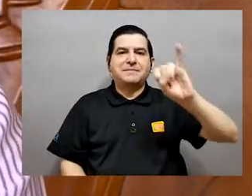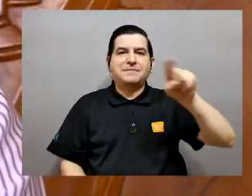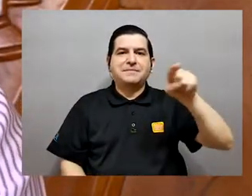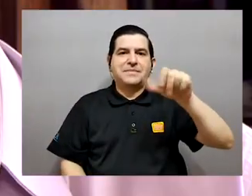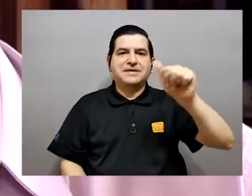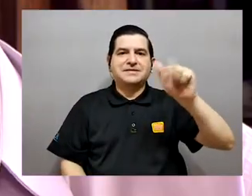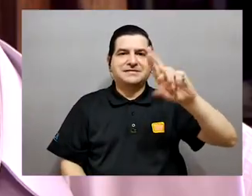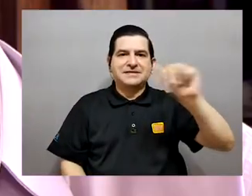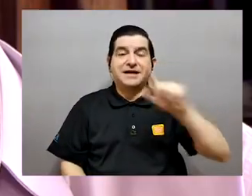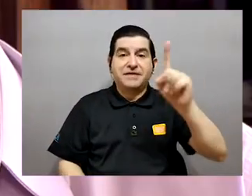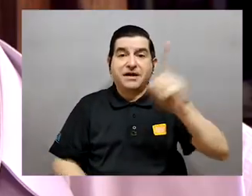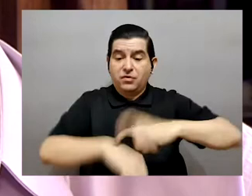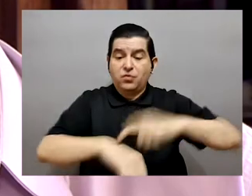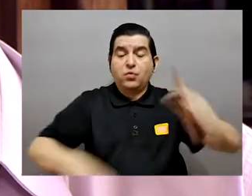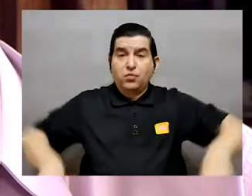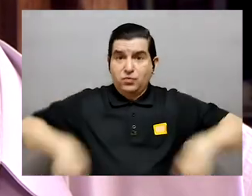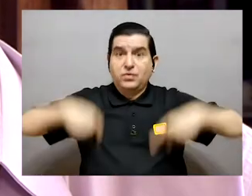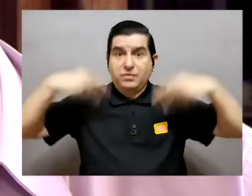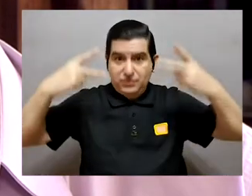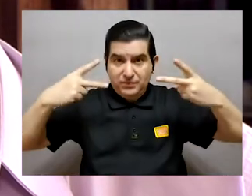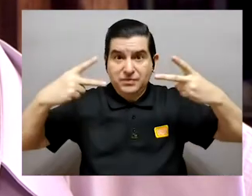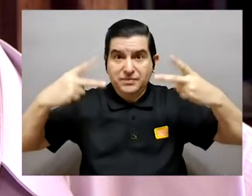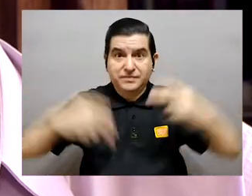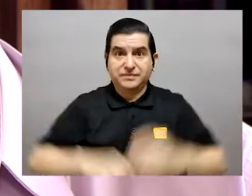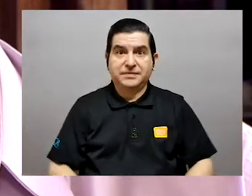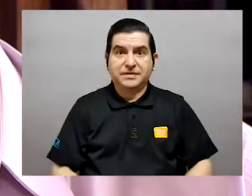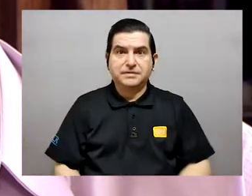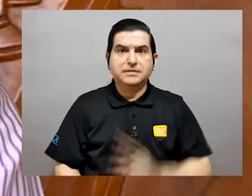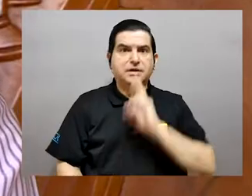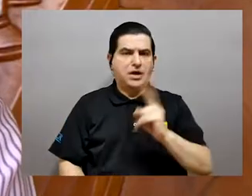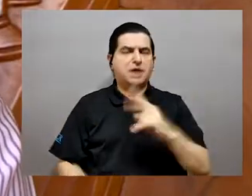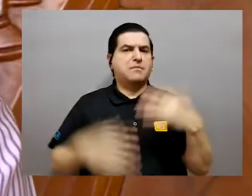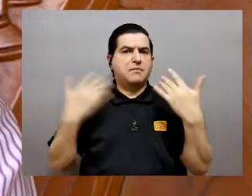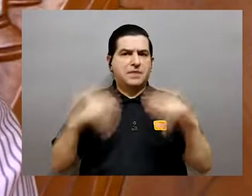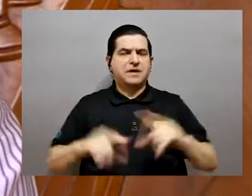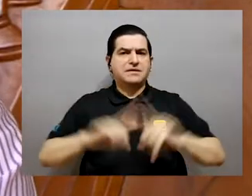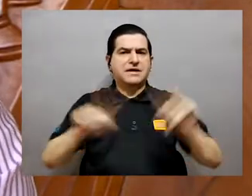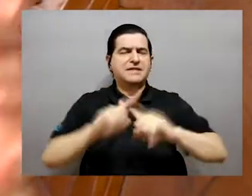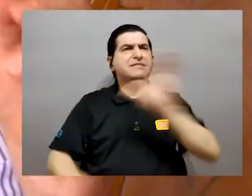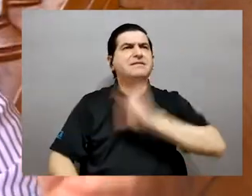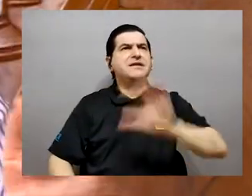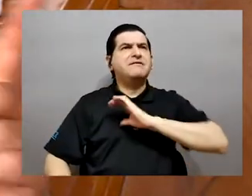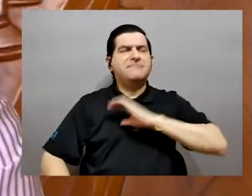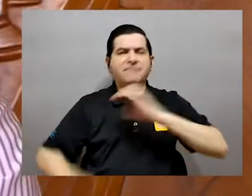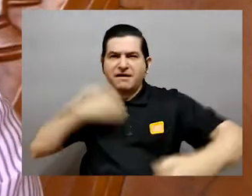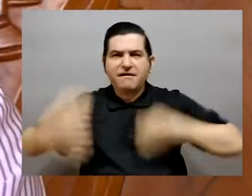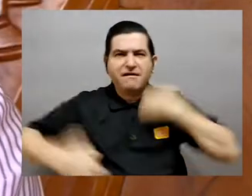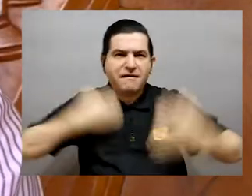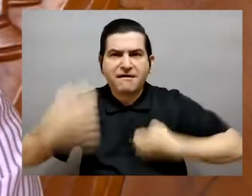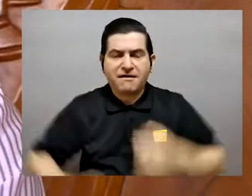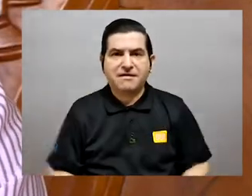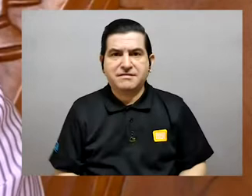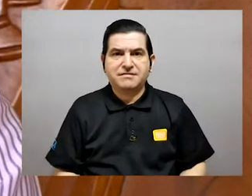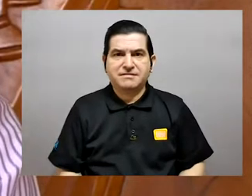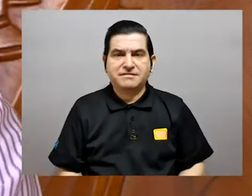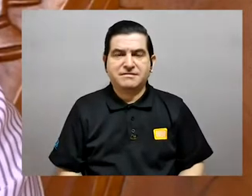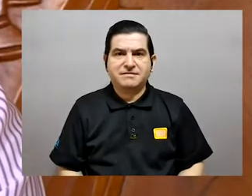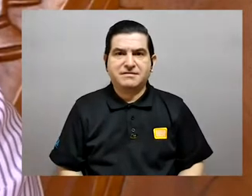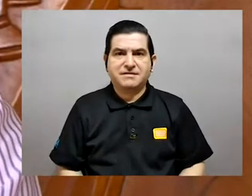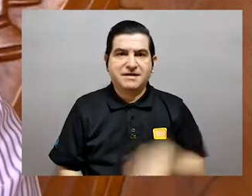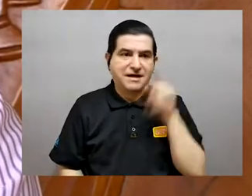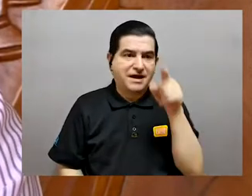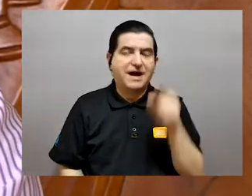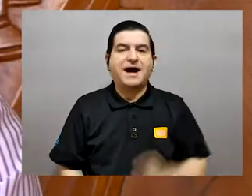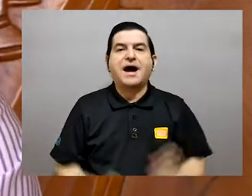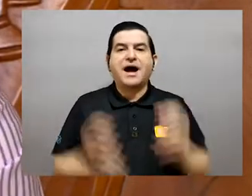9. Y ya yo, viendo la pizarra, ya yo tenía resuelto, bueno, 9, 21